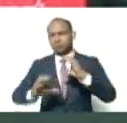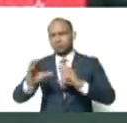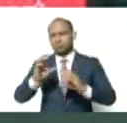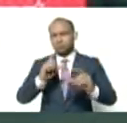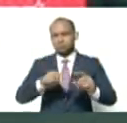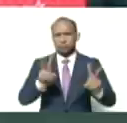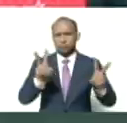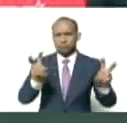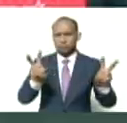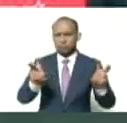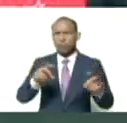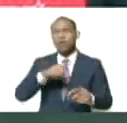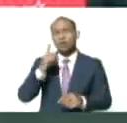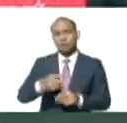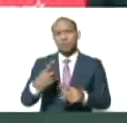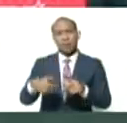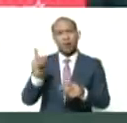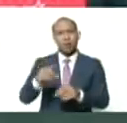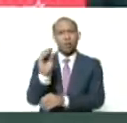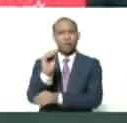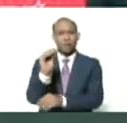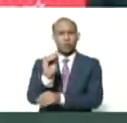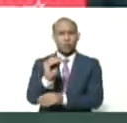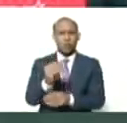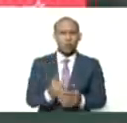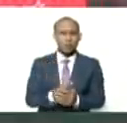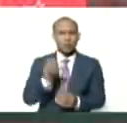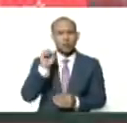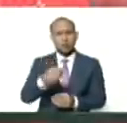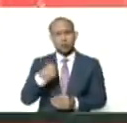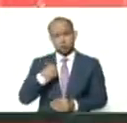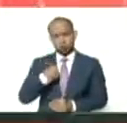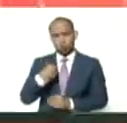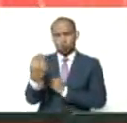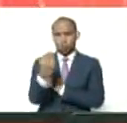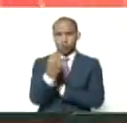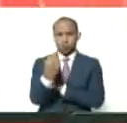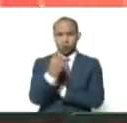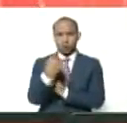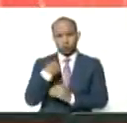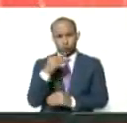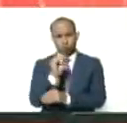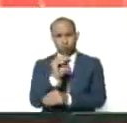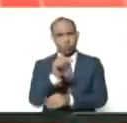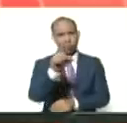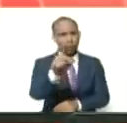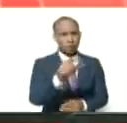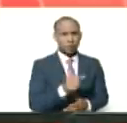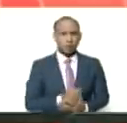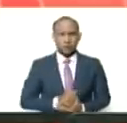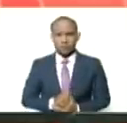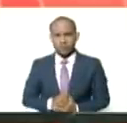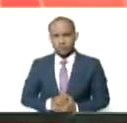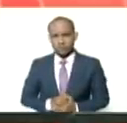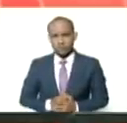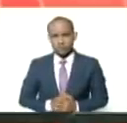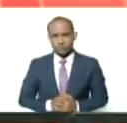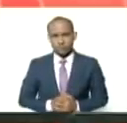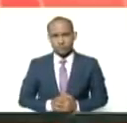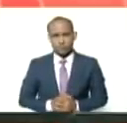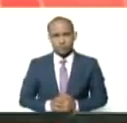a cuidarse, compañero. Si yo me cuido, yo te cuido.